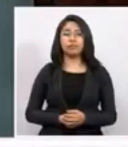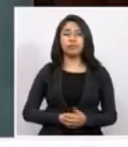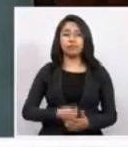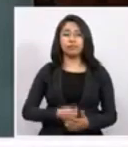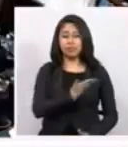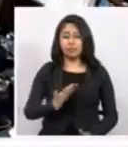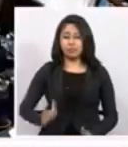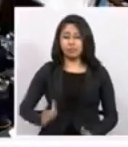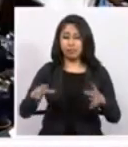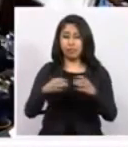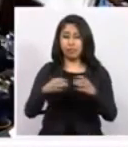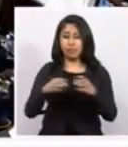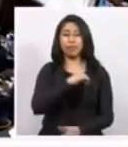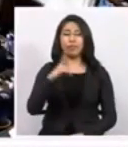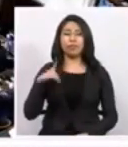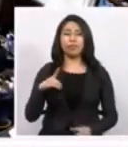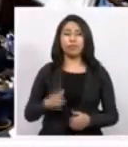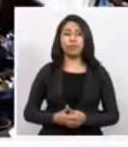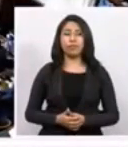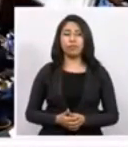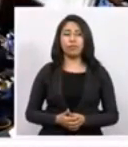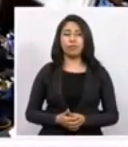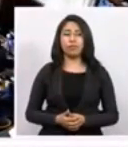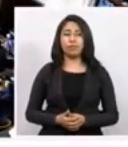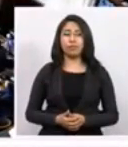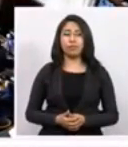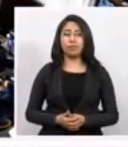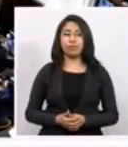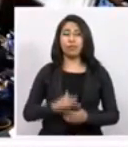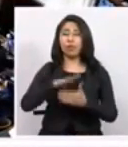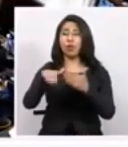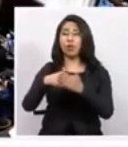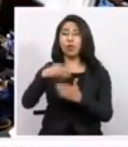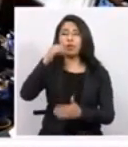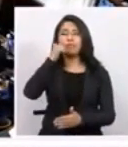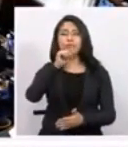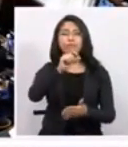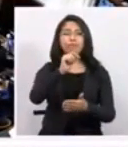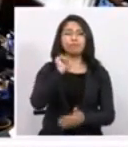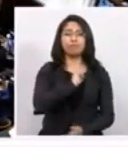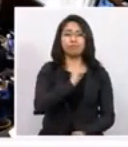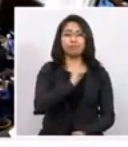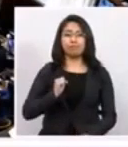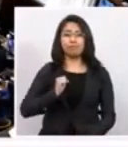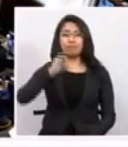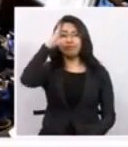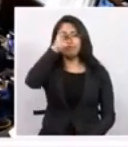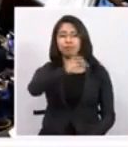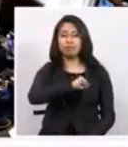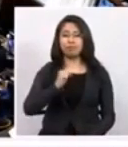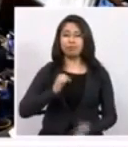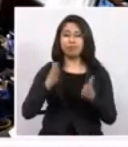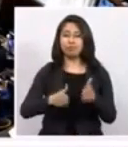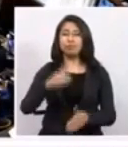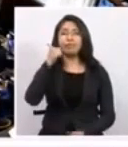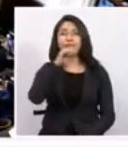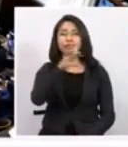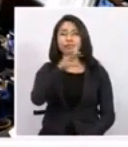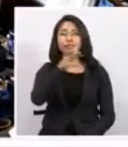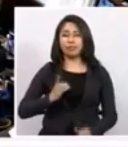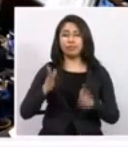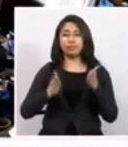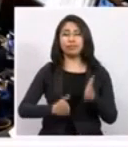al presidente de la Cámara de Diputados, a todas las senadoras, senadores, diputadas,